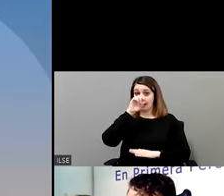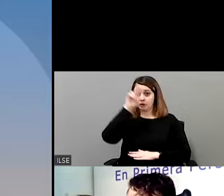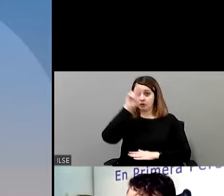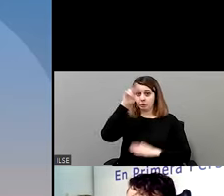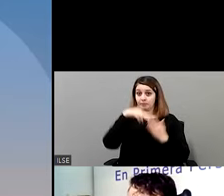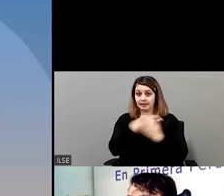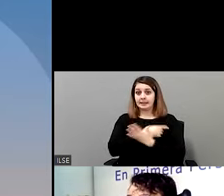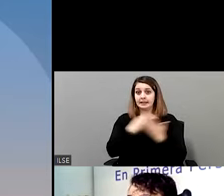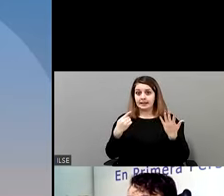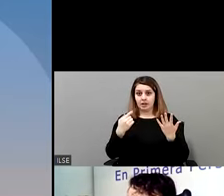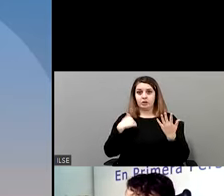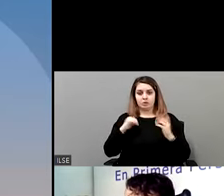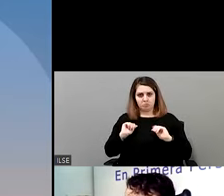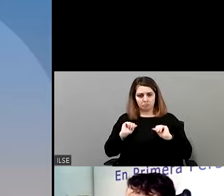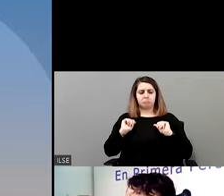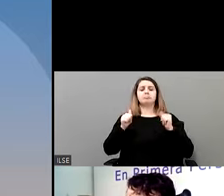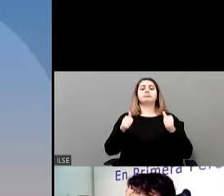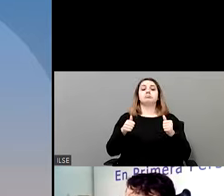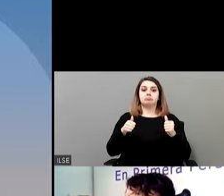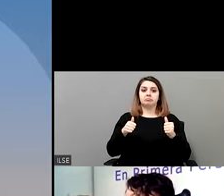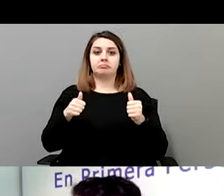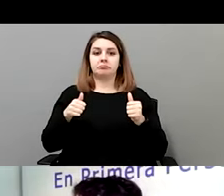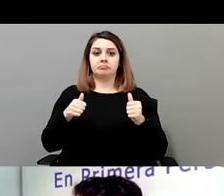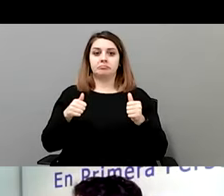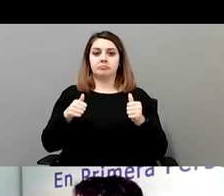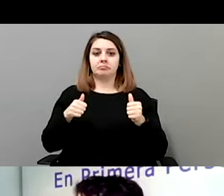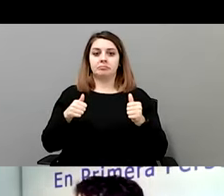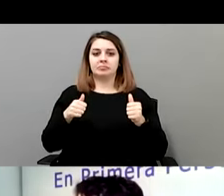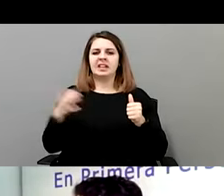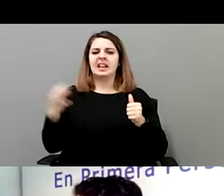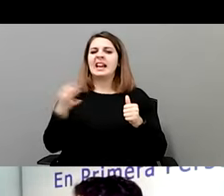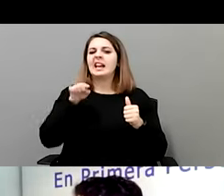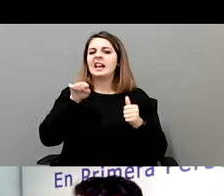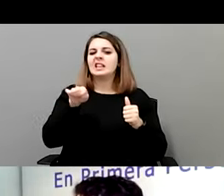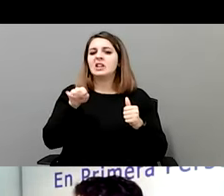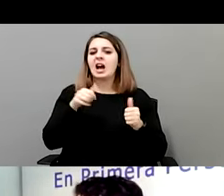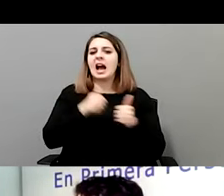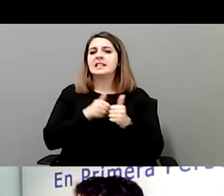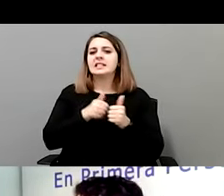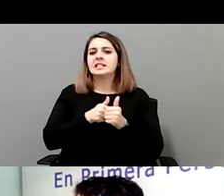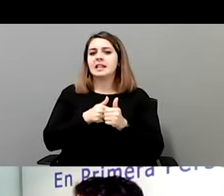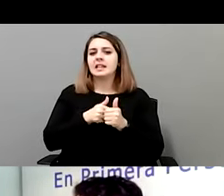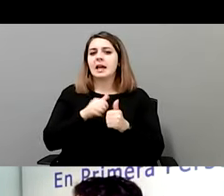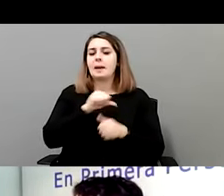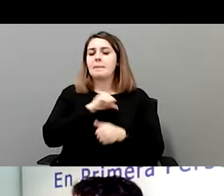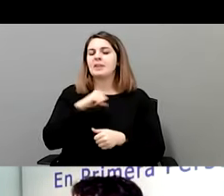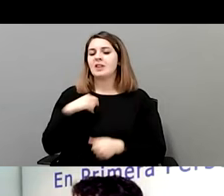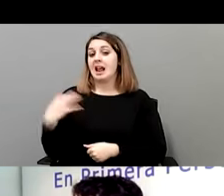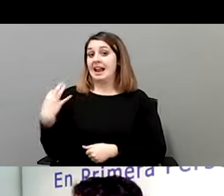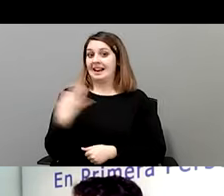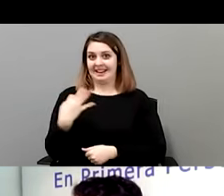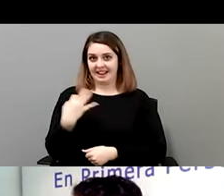me lancé a ver qué era esto de la asistencia personal cuando